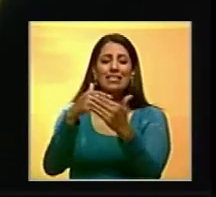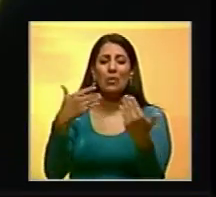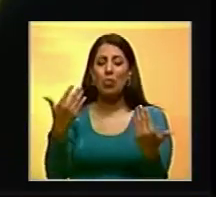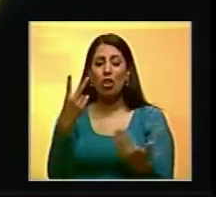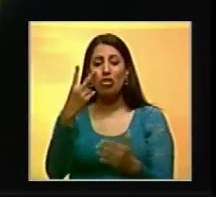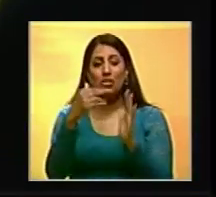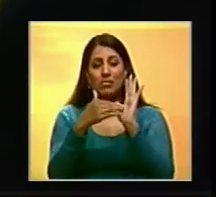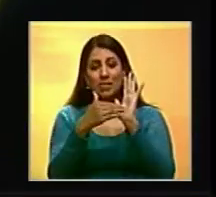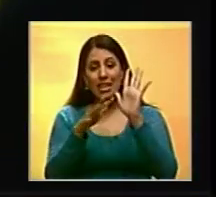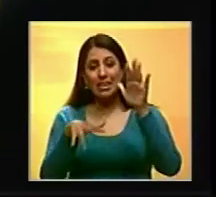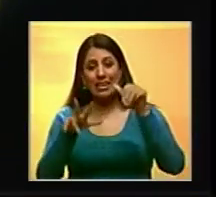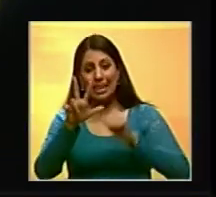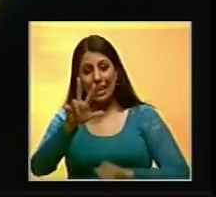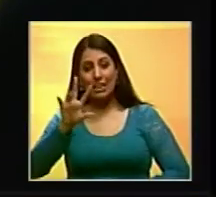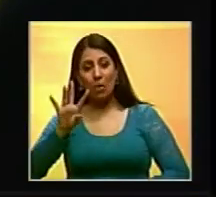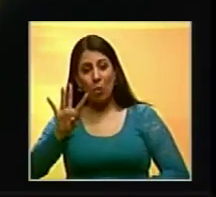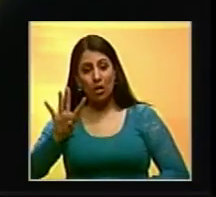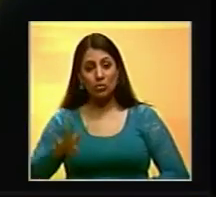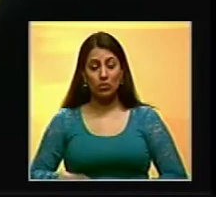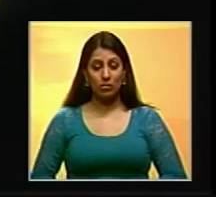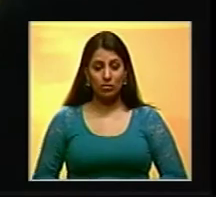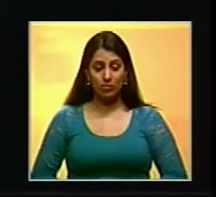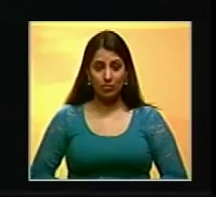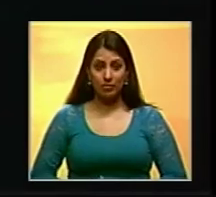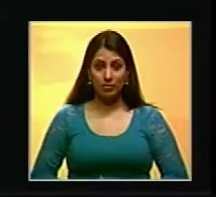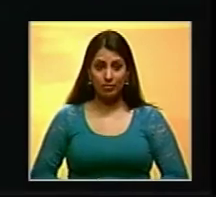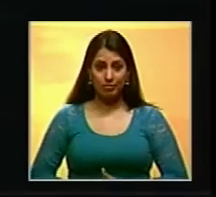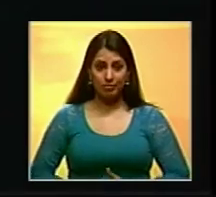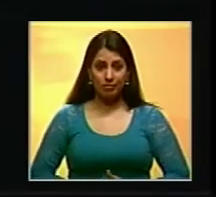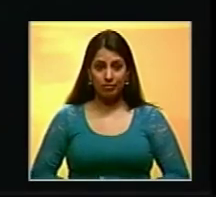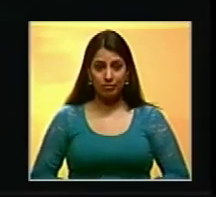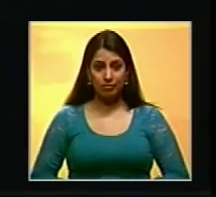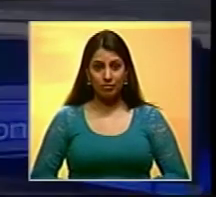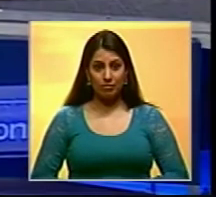el 2034.